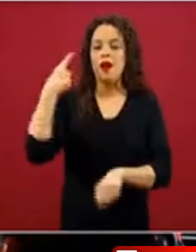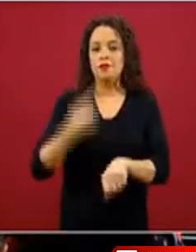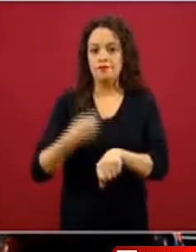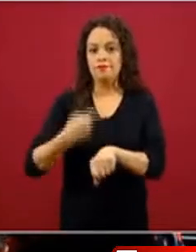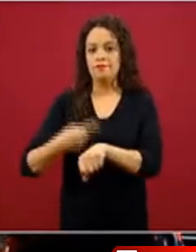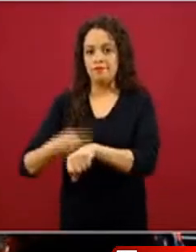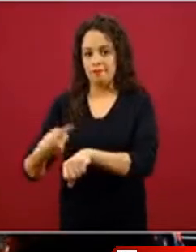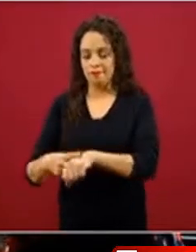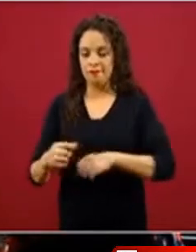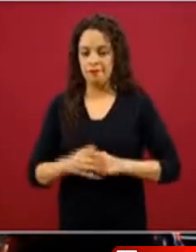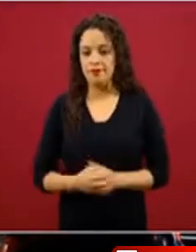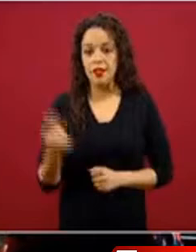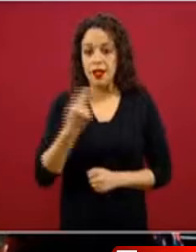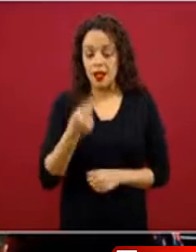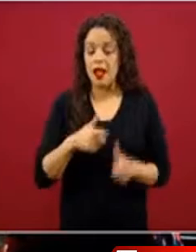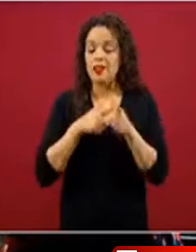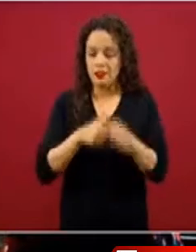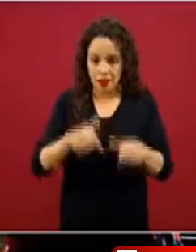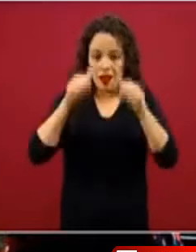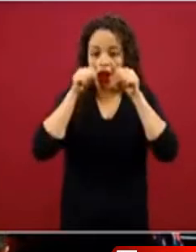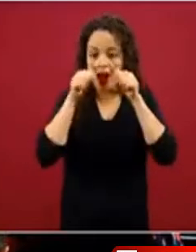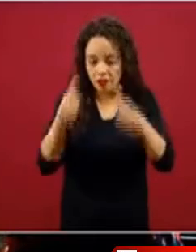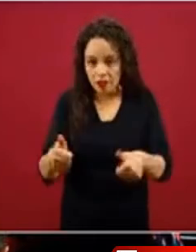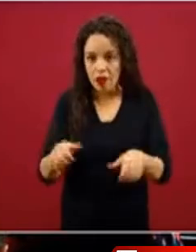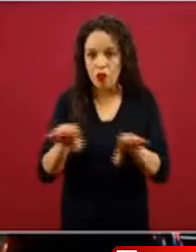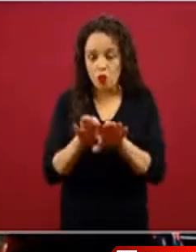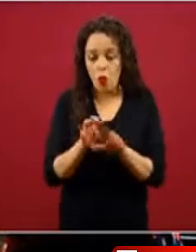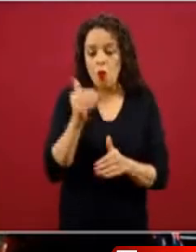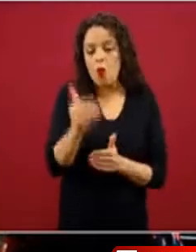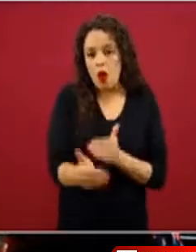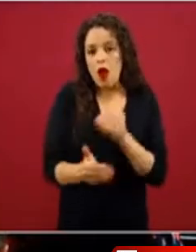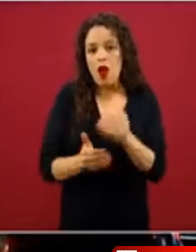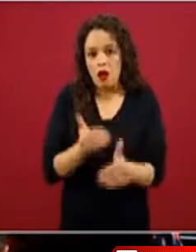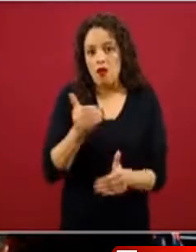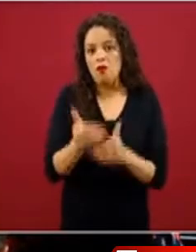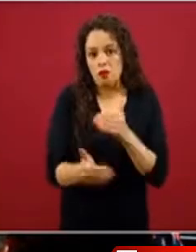continuar atentos a cómo continúa esto evolucionando. Son